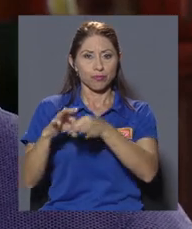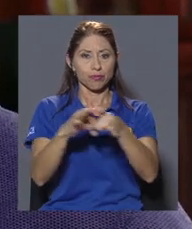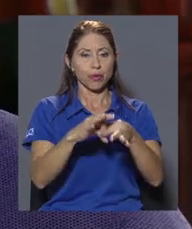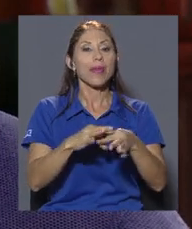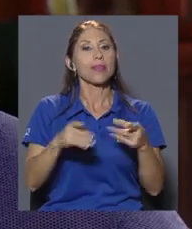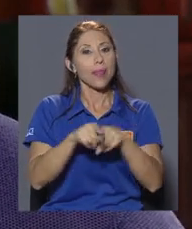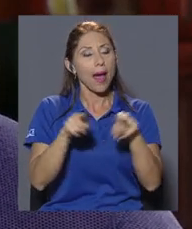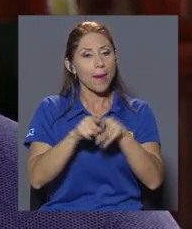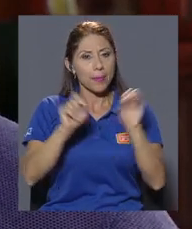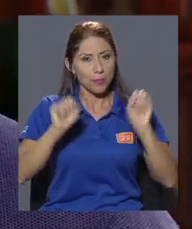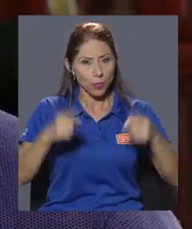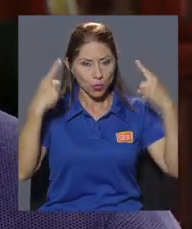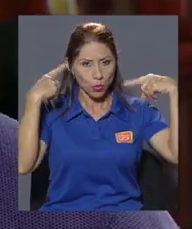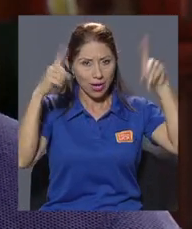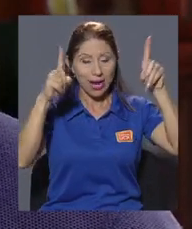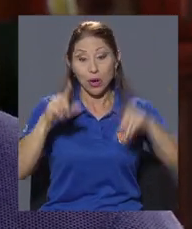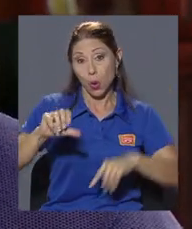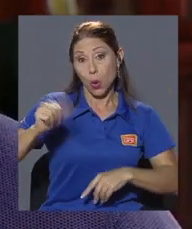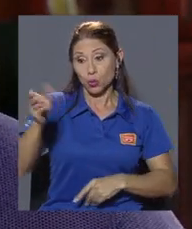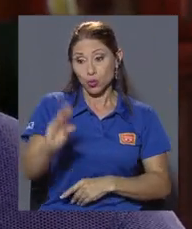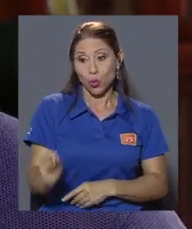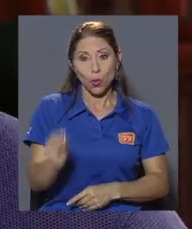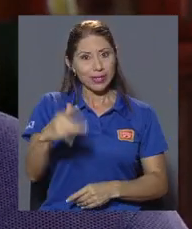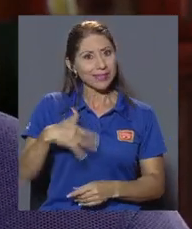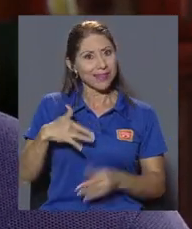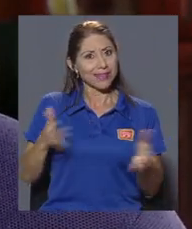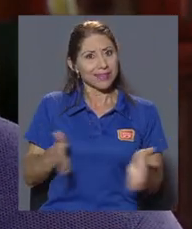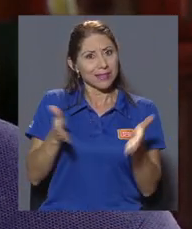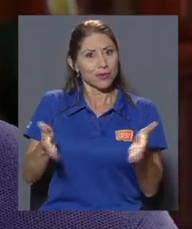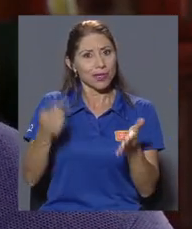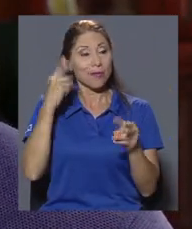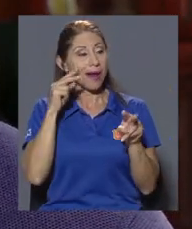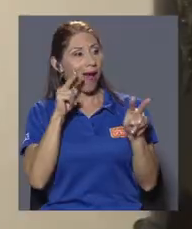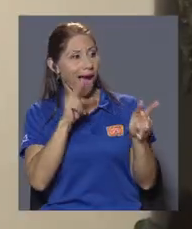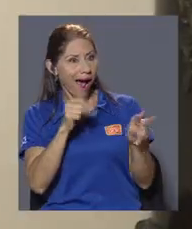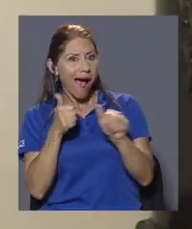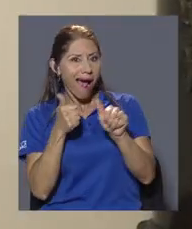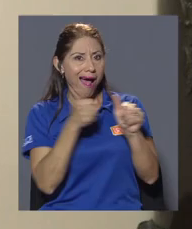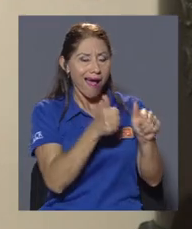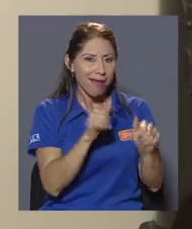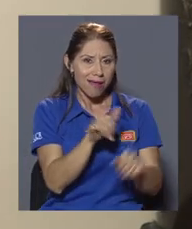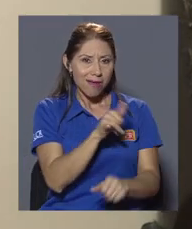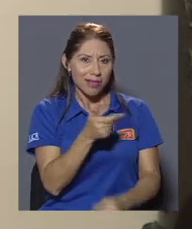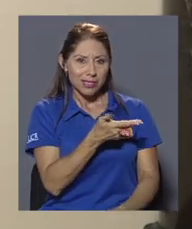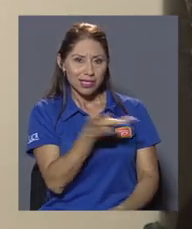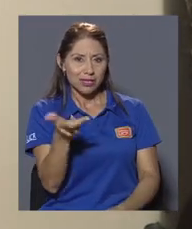lograr que los otros jóvenes sientan ese estímulo para seguir los pasos de estos 3 muchachos.